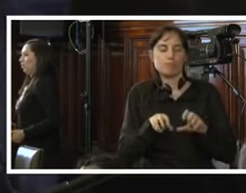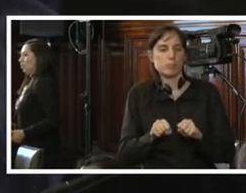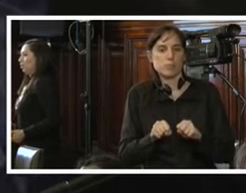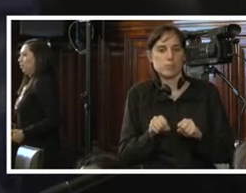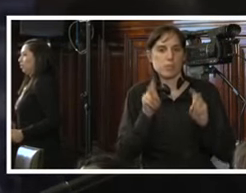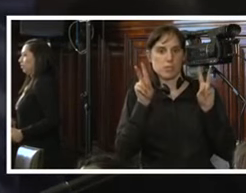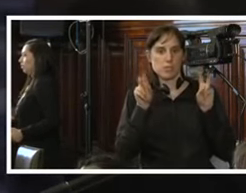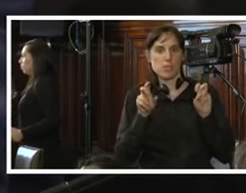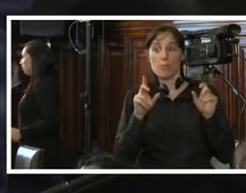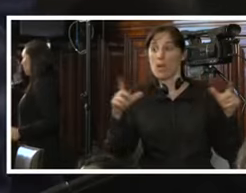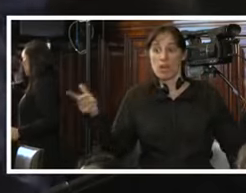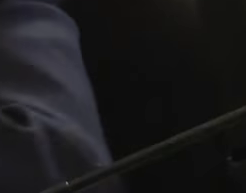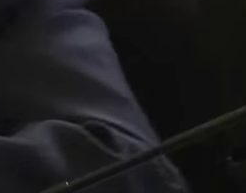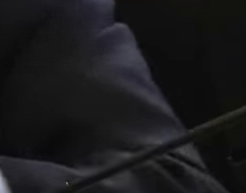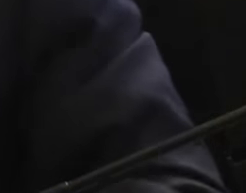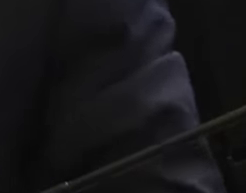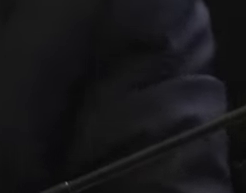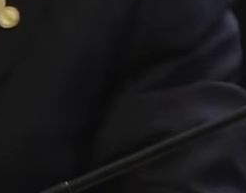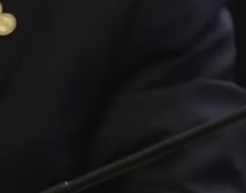está audiencia ha terminado